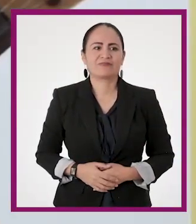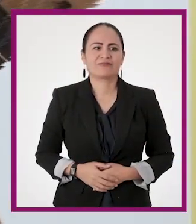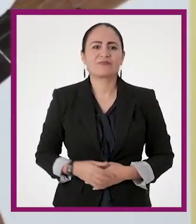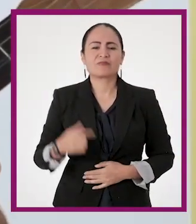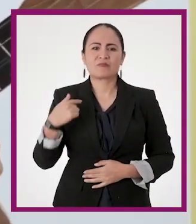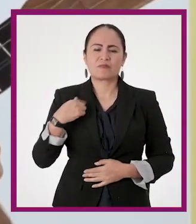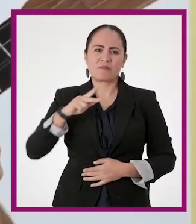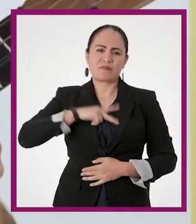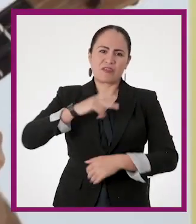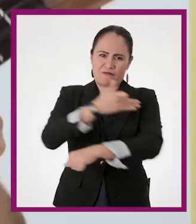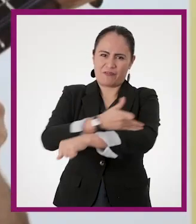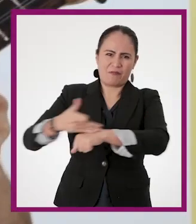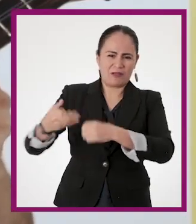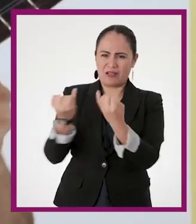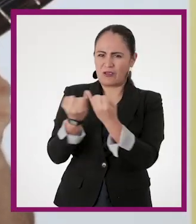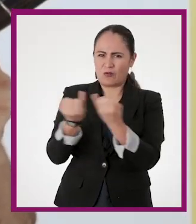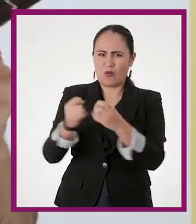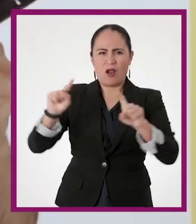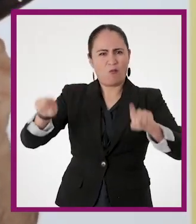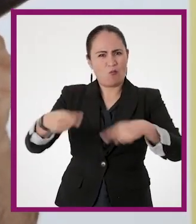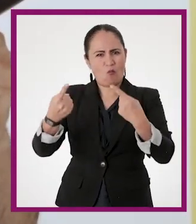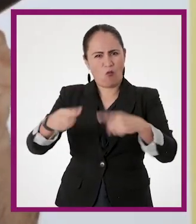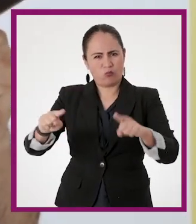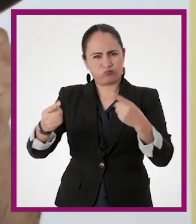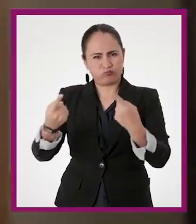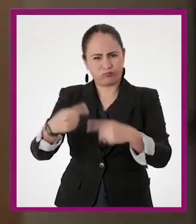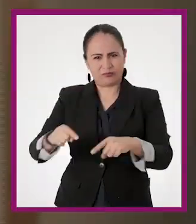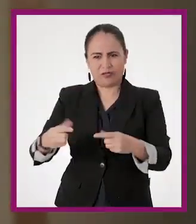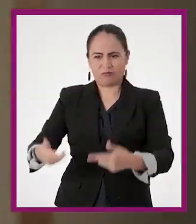Y bueno, pues vengo de una familia de músicos,